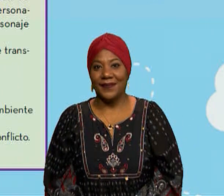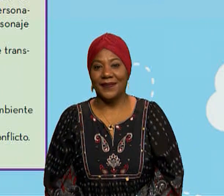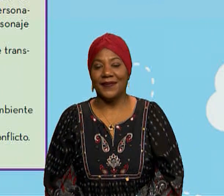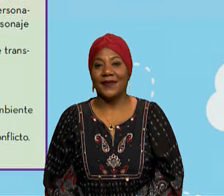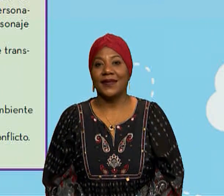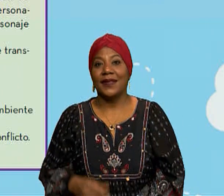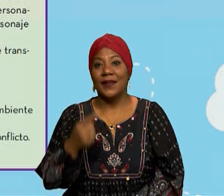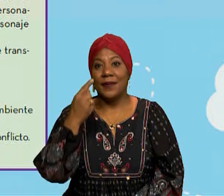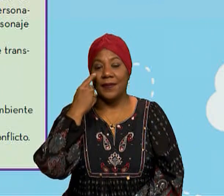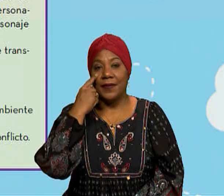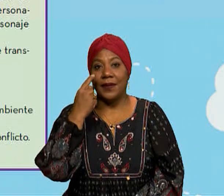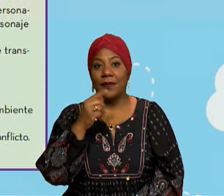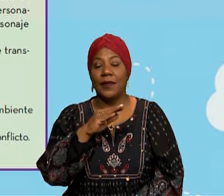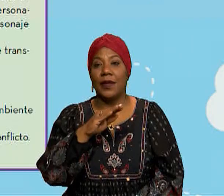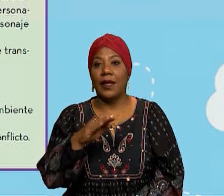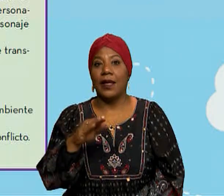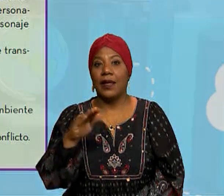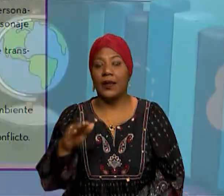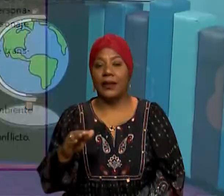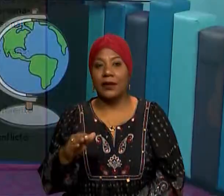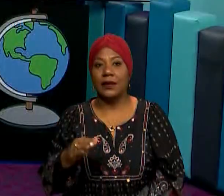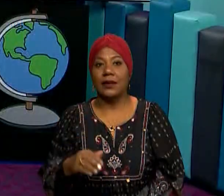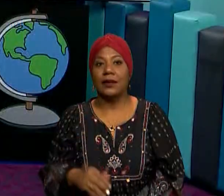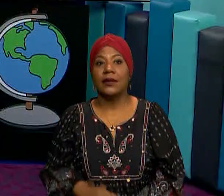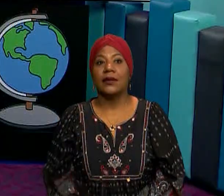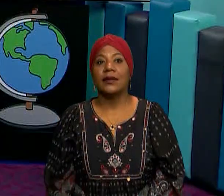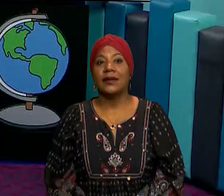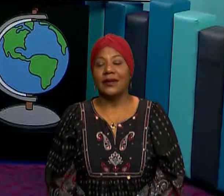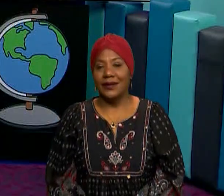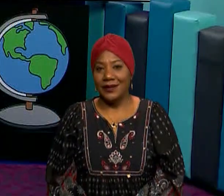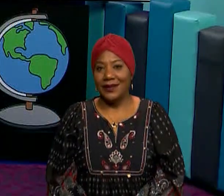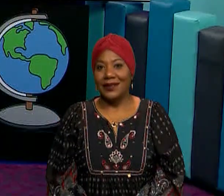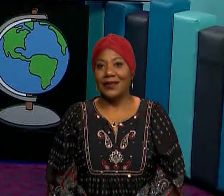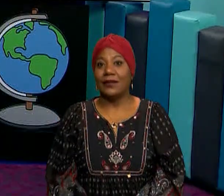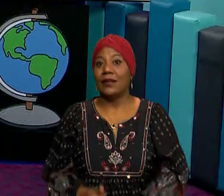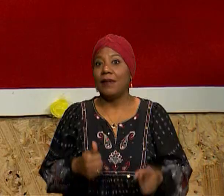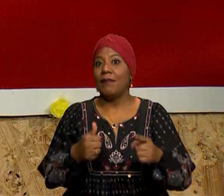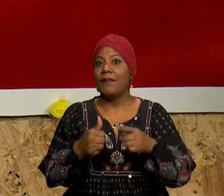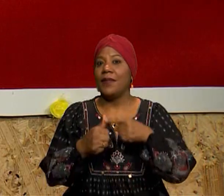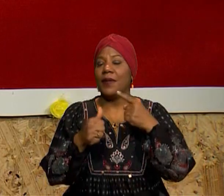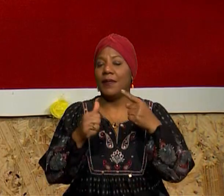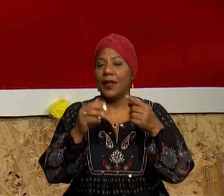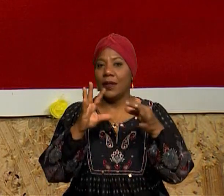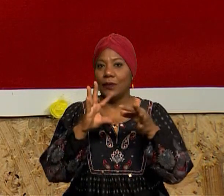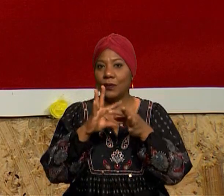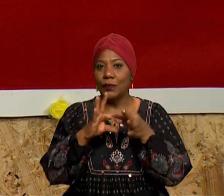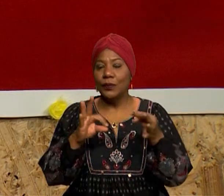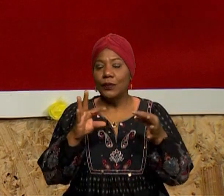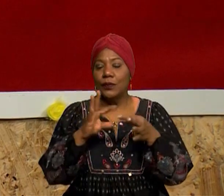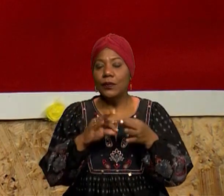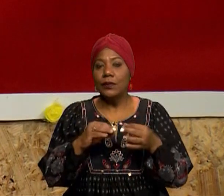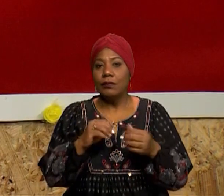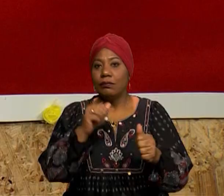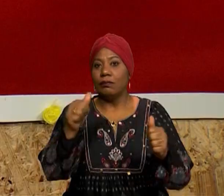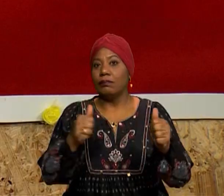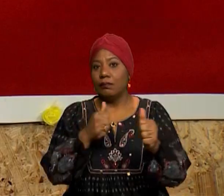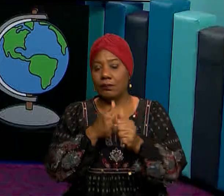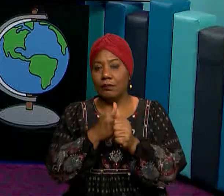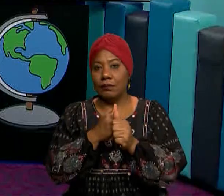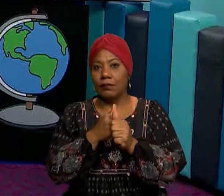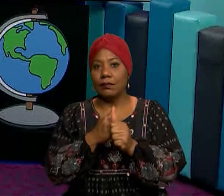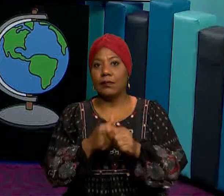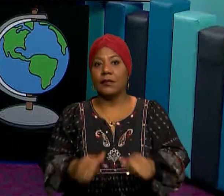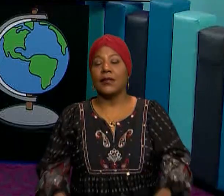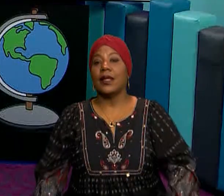al niño que viene siendo mi personaje principal y mi personaje secundario, aquí